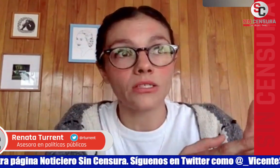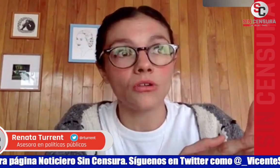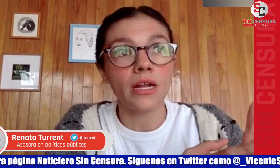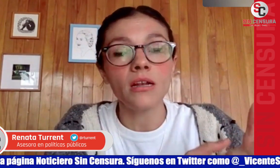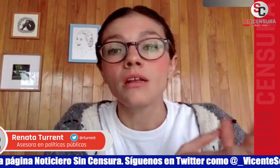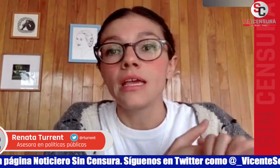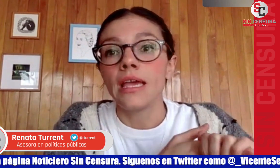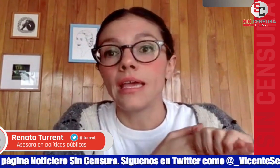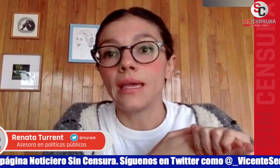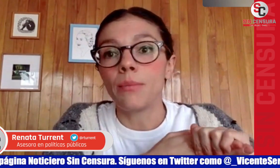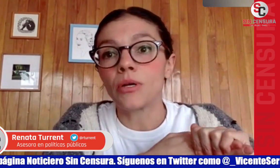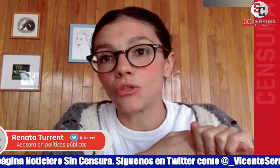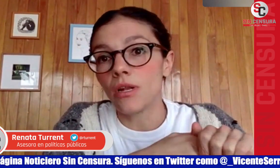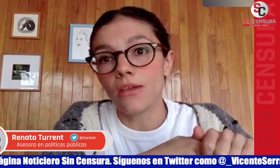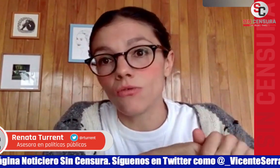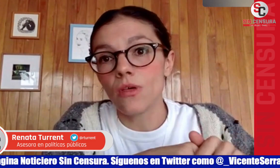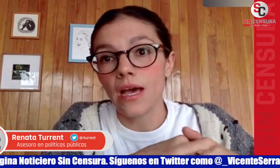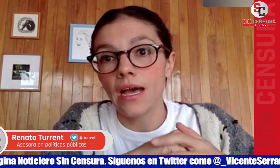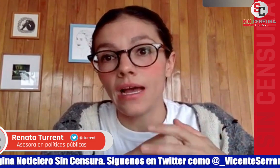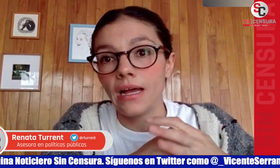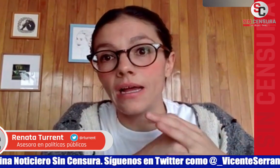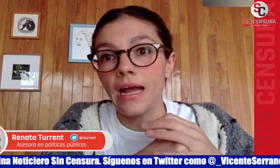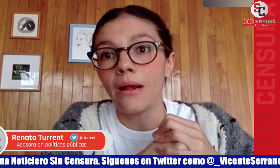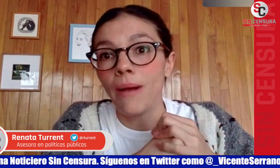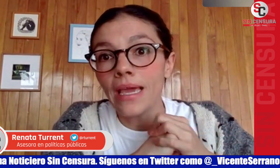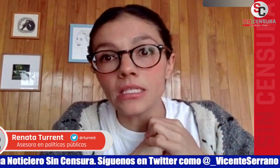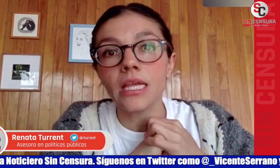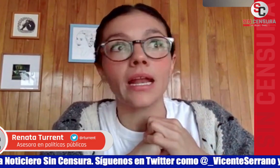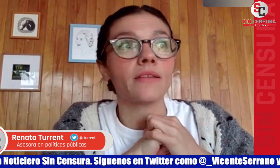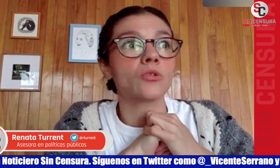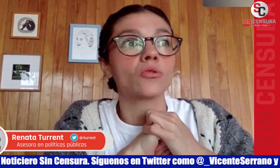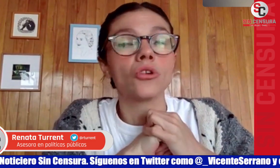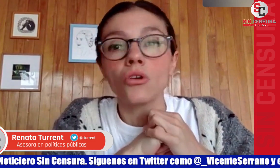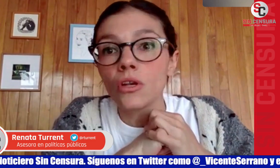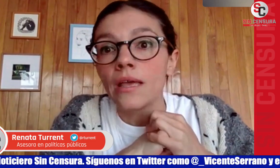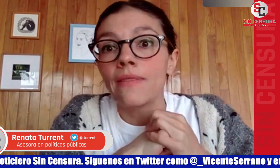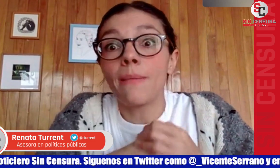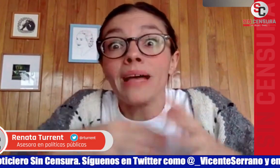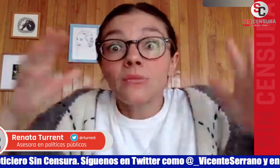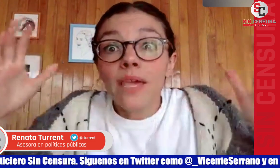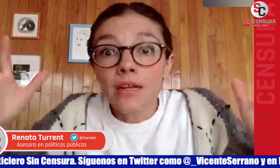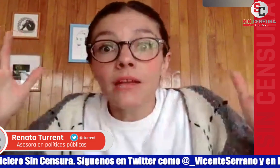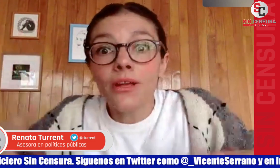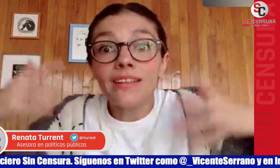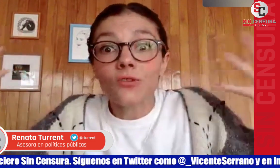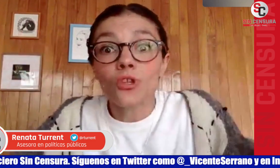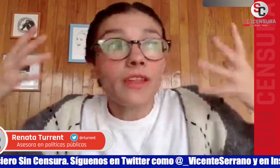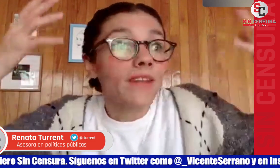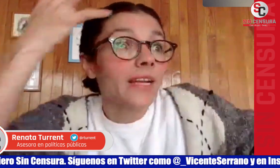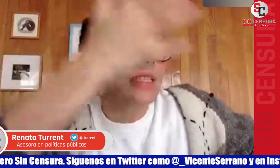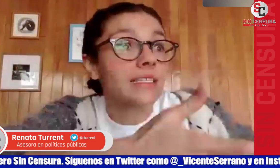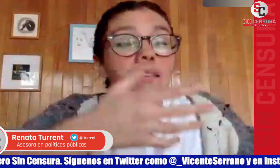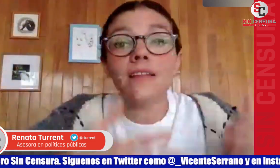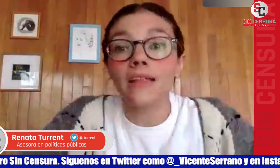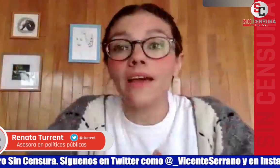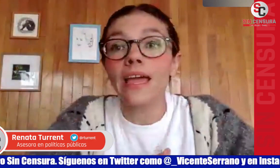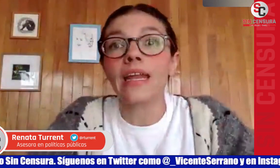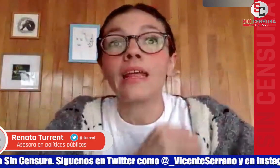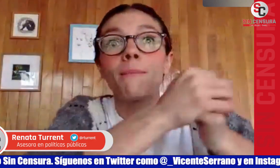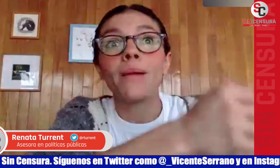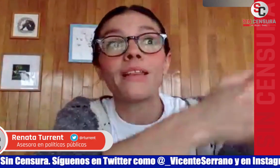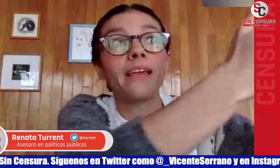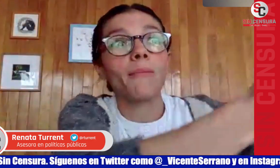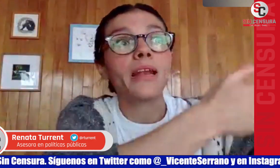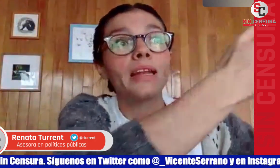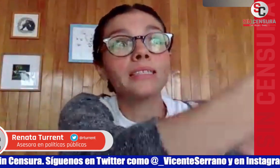Guardia Nacional pues no le ayuda al país ni a la discusión más bien, creo que la discusión tendría que estar centrada